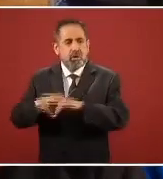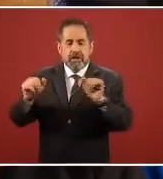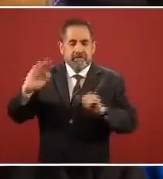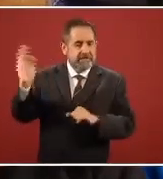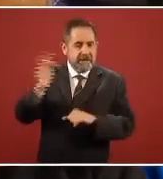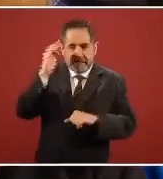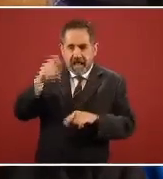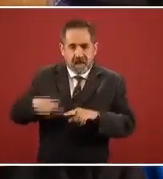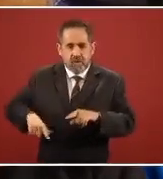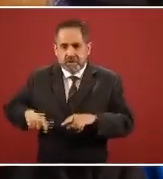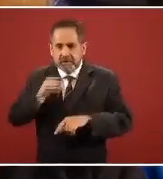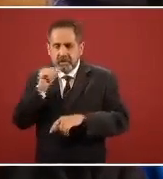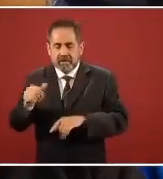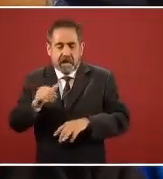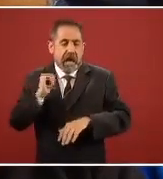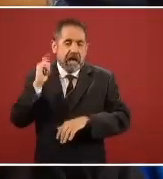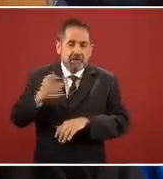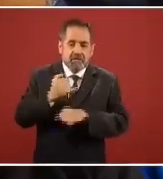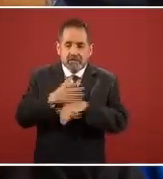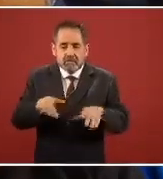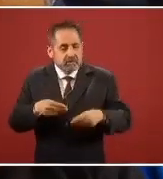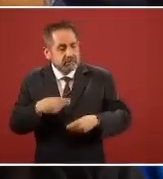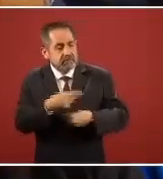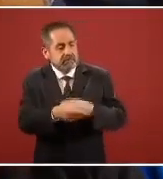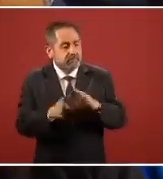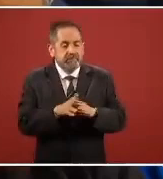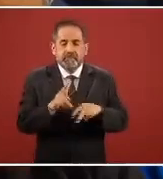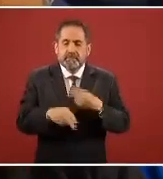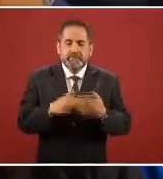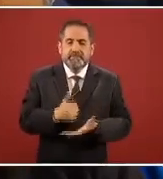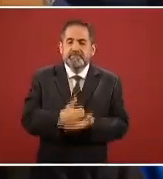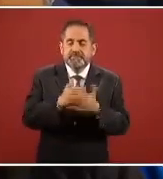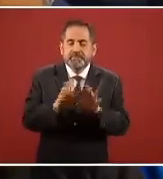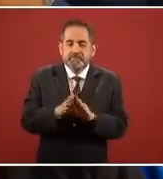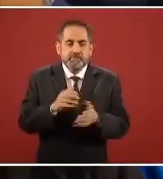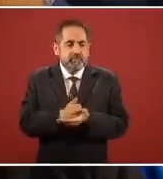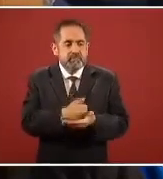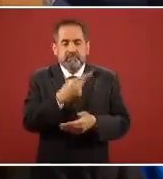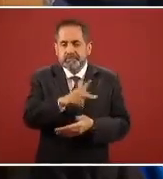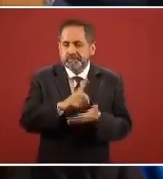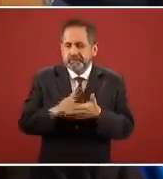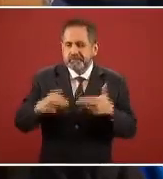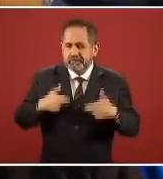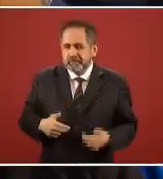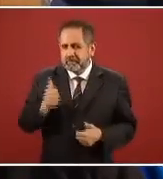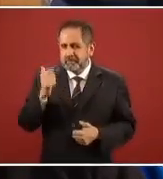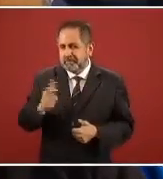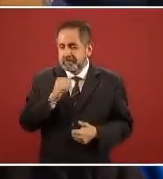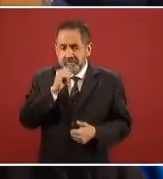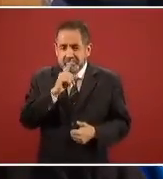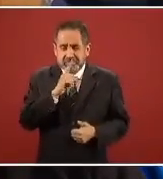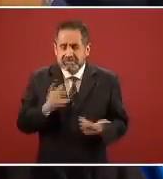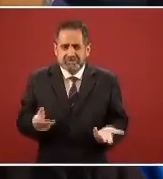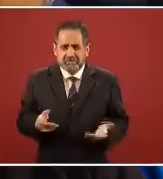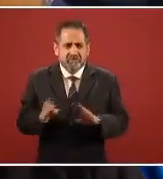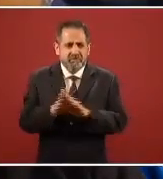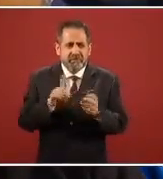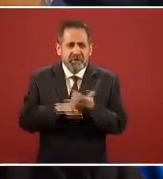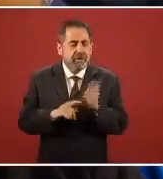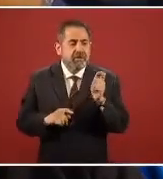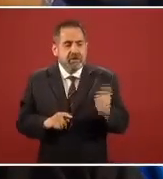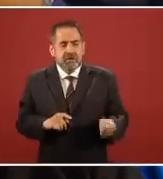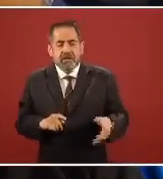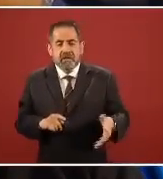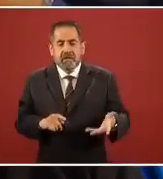autoridades federales han dado un informe de qué se está haciendo, cómo se están procurando sus derechos humanos, cómo se está vigilando que